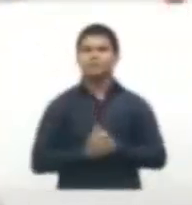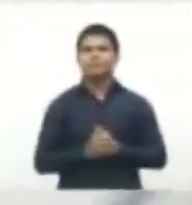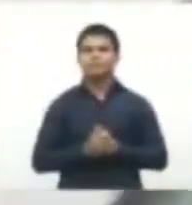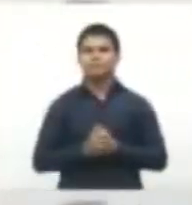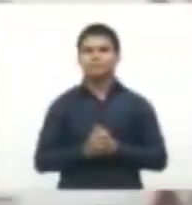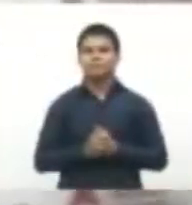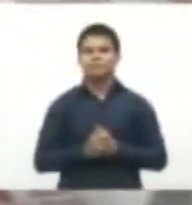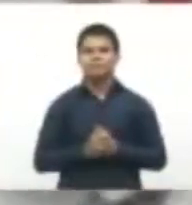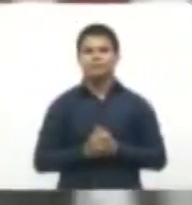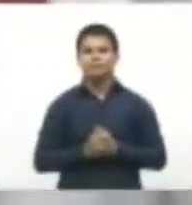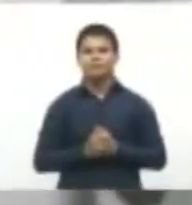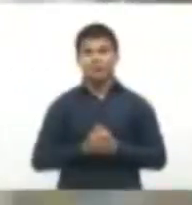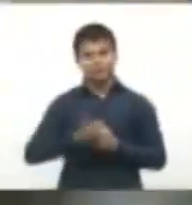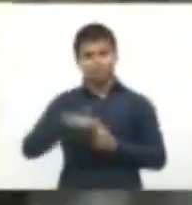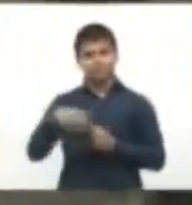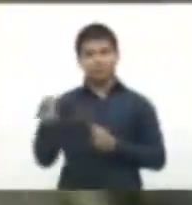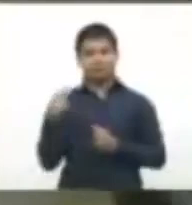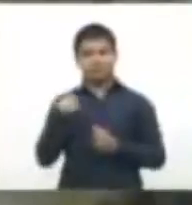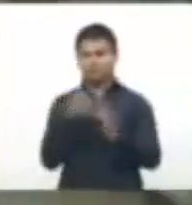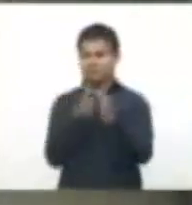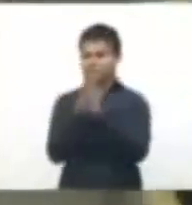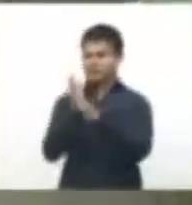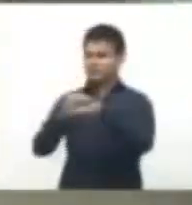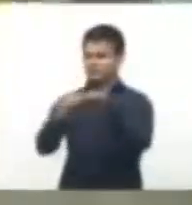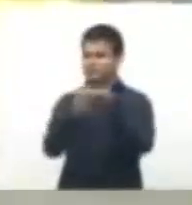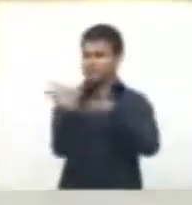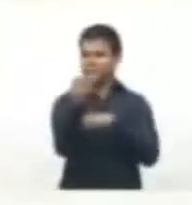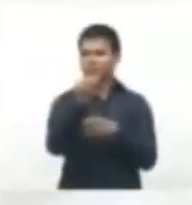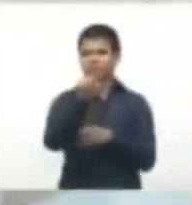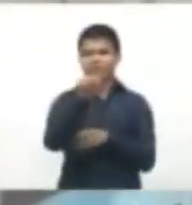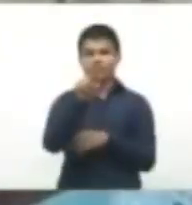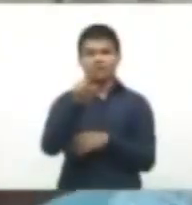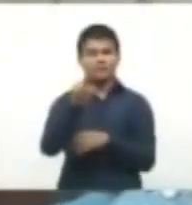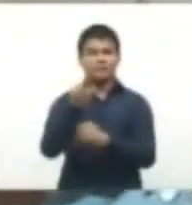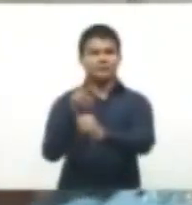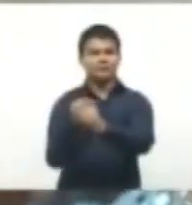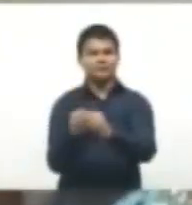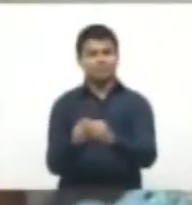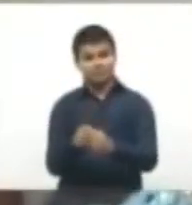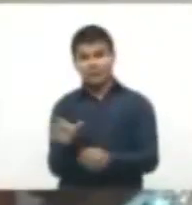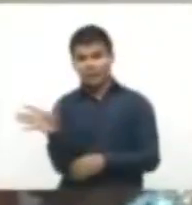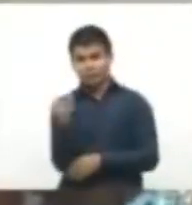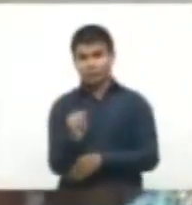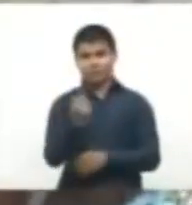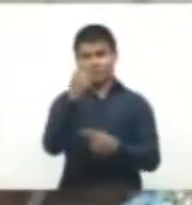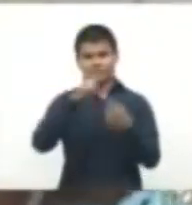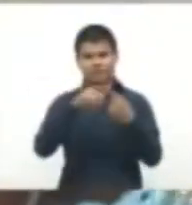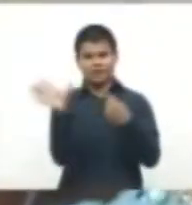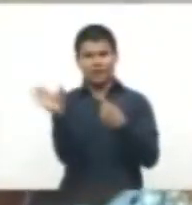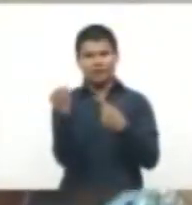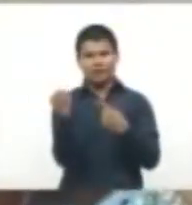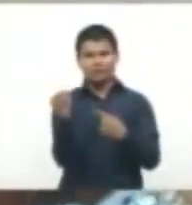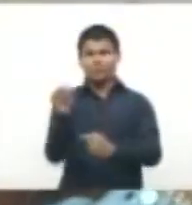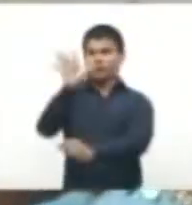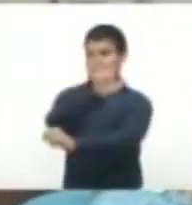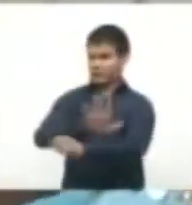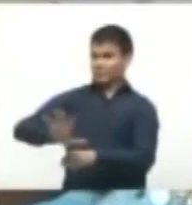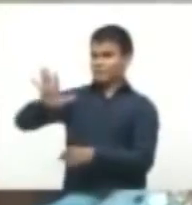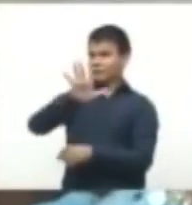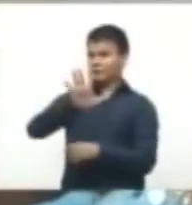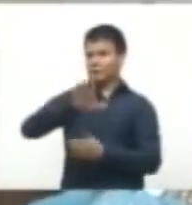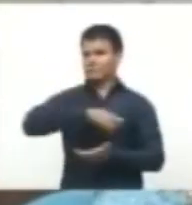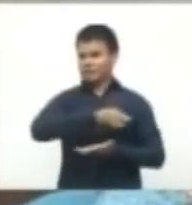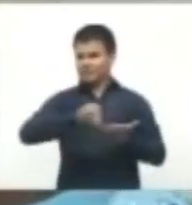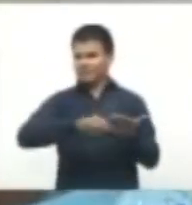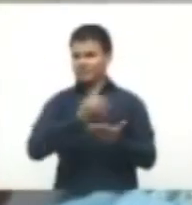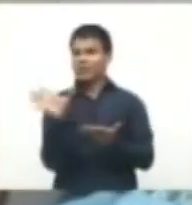realizó la invitación especial a este festival que se realiza del 10 al 11 de febrero. Primeramente los invito a todo el Departamento del Atlántico para que se